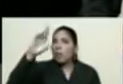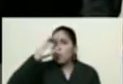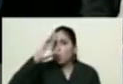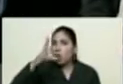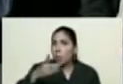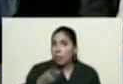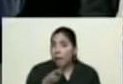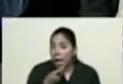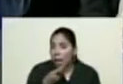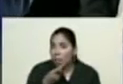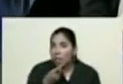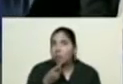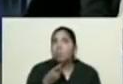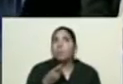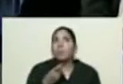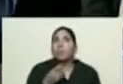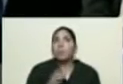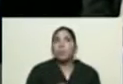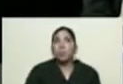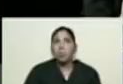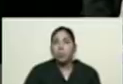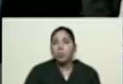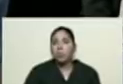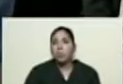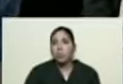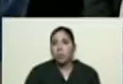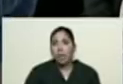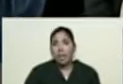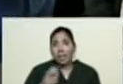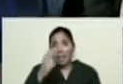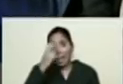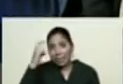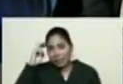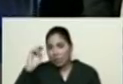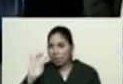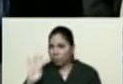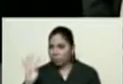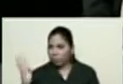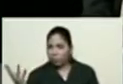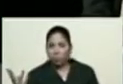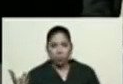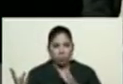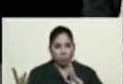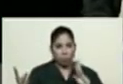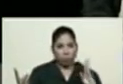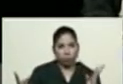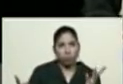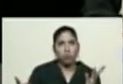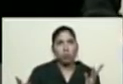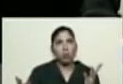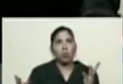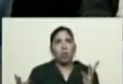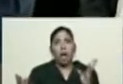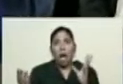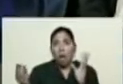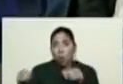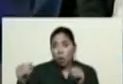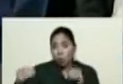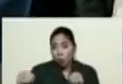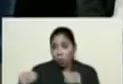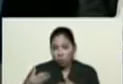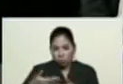ahí estaba el expresidente Zapatero, ahí estaban los cancilleres, ahí estaban las banderas, ahí estaban los acuerdos ya con